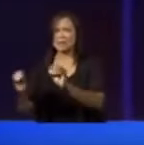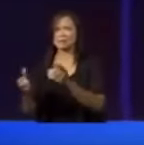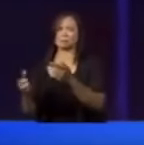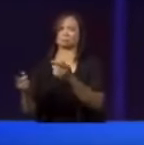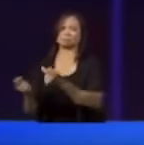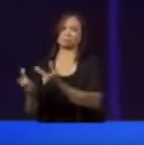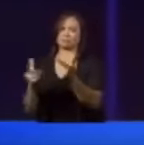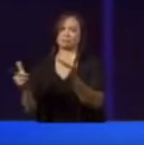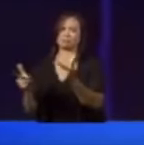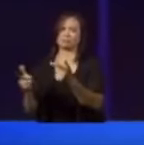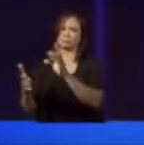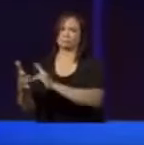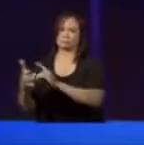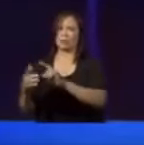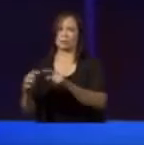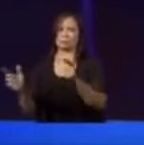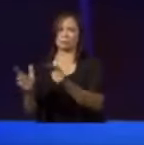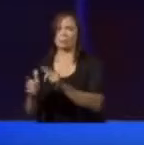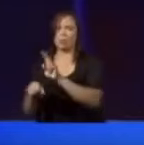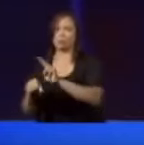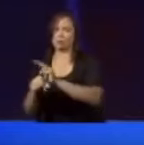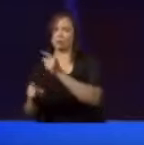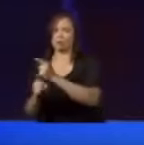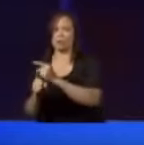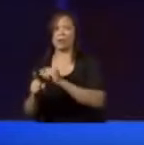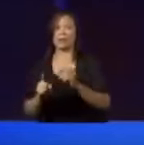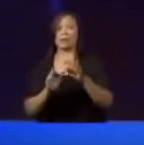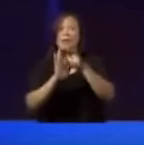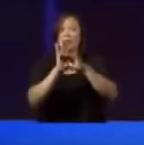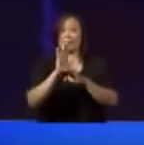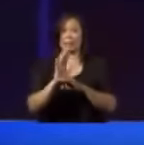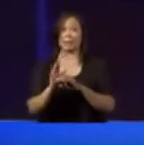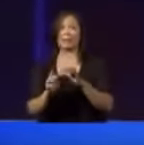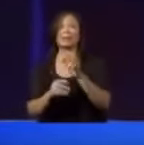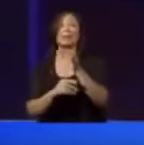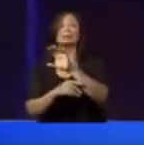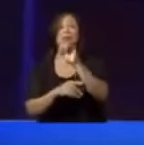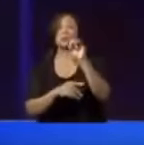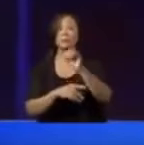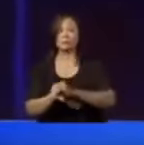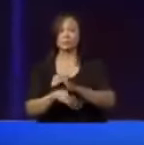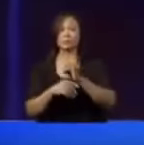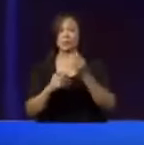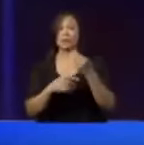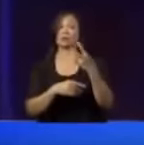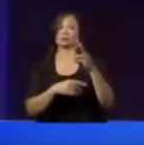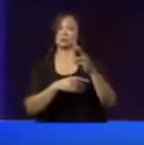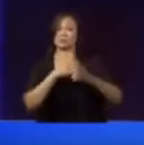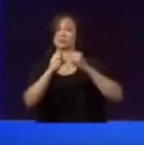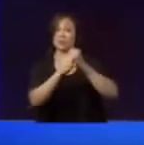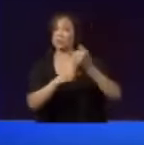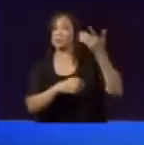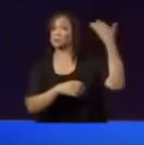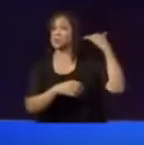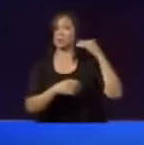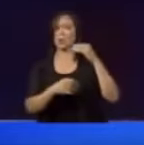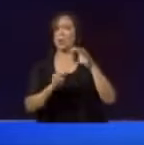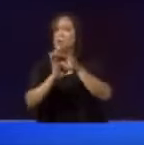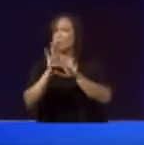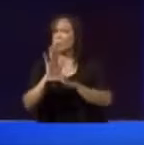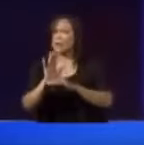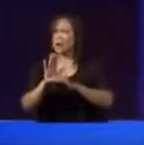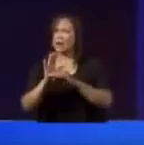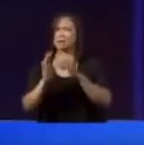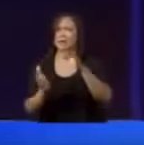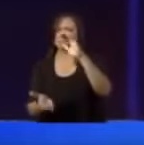crecimiento de la nómina es la mitad en términos proporcional de lo que fue en los 16 años pasados. Esa es la